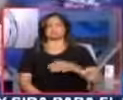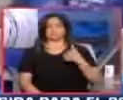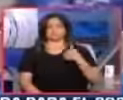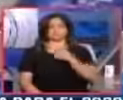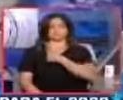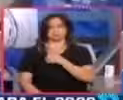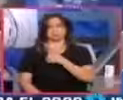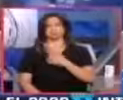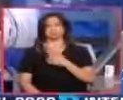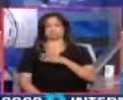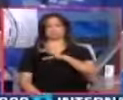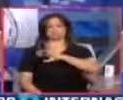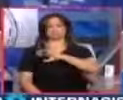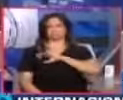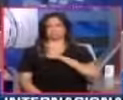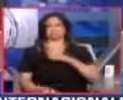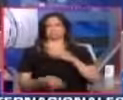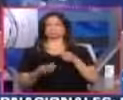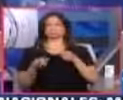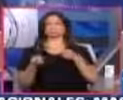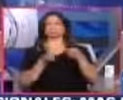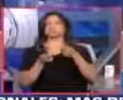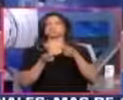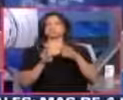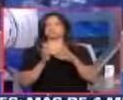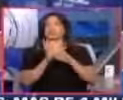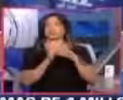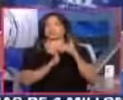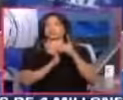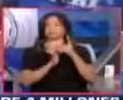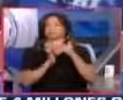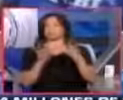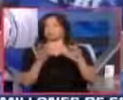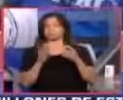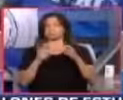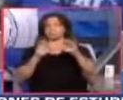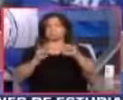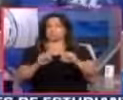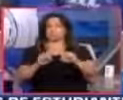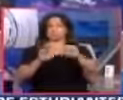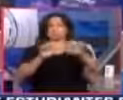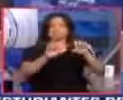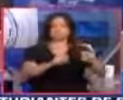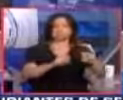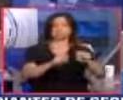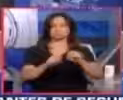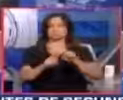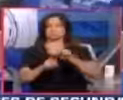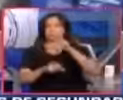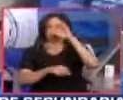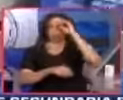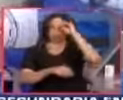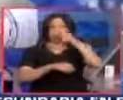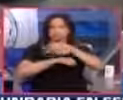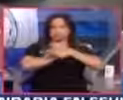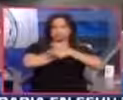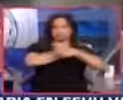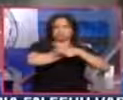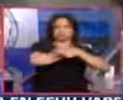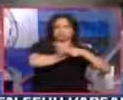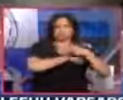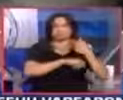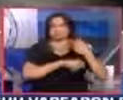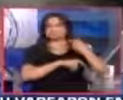Miembros de la seguridad del mercado fronterizo de la provincia de Dajabón detuvieron varios hombres dedicados a robar en dicha